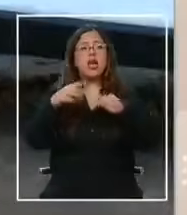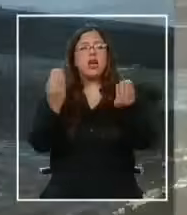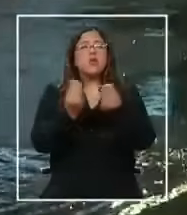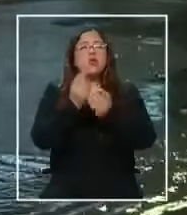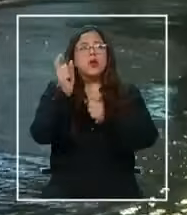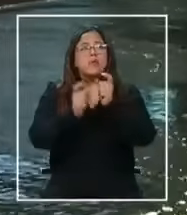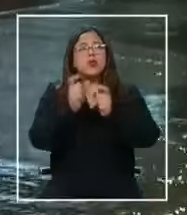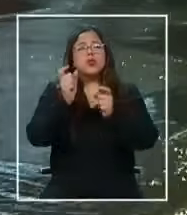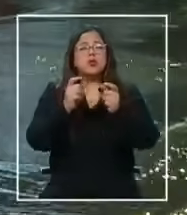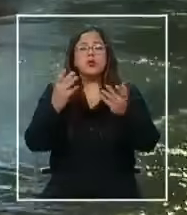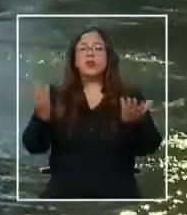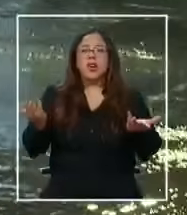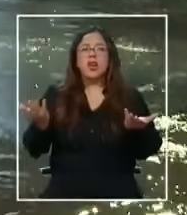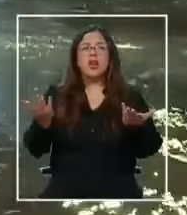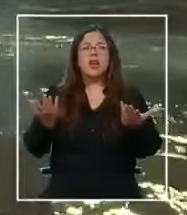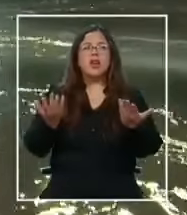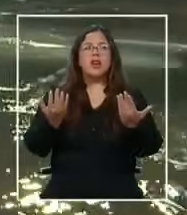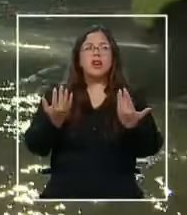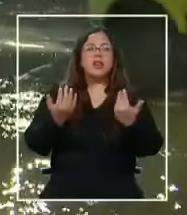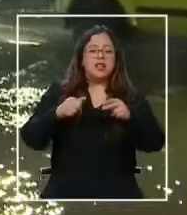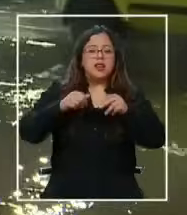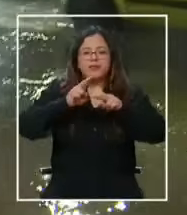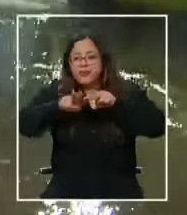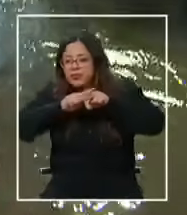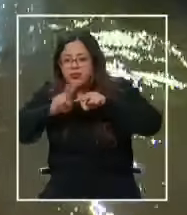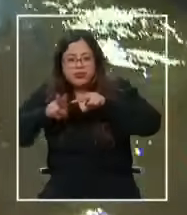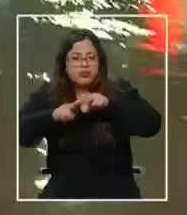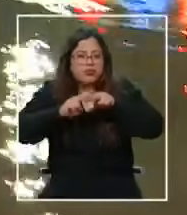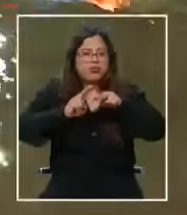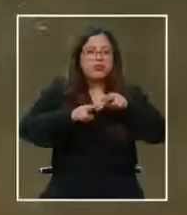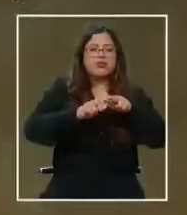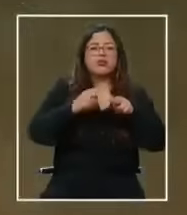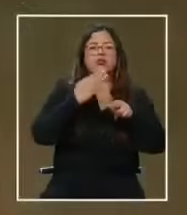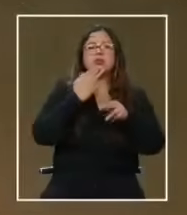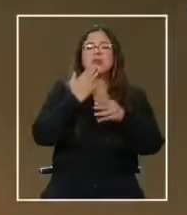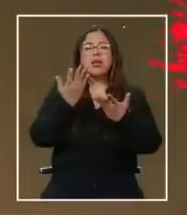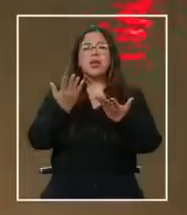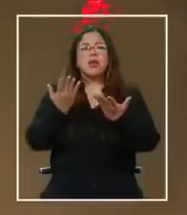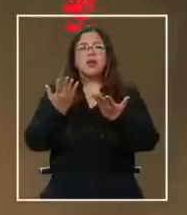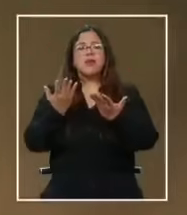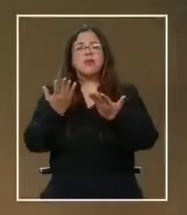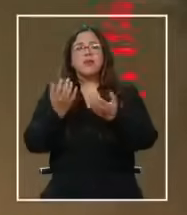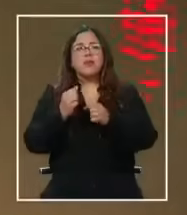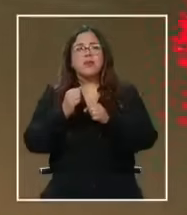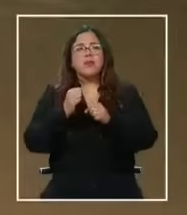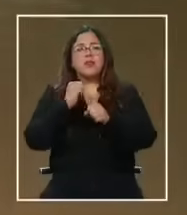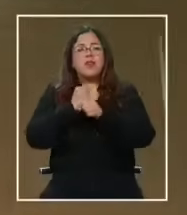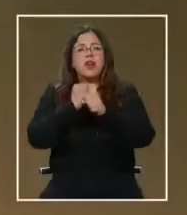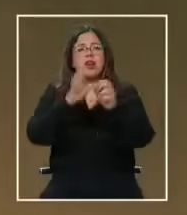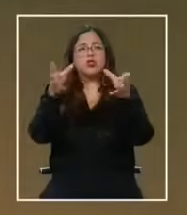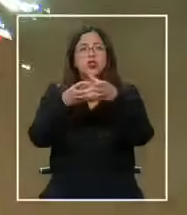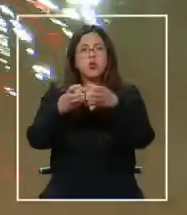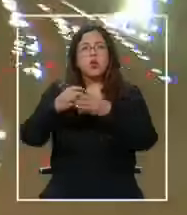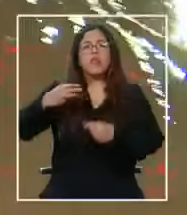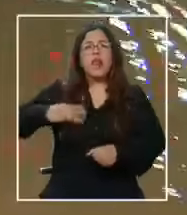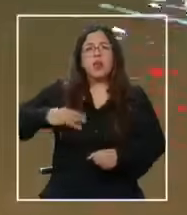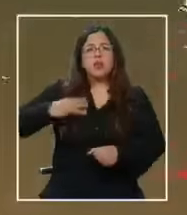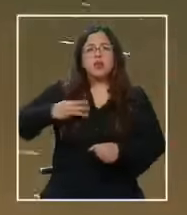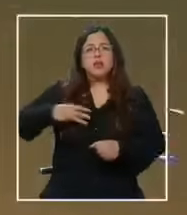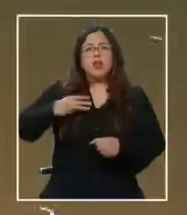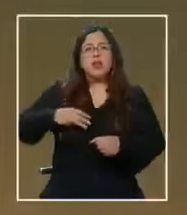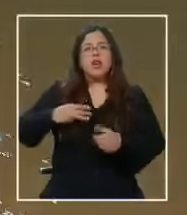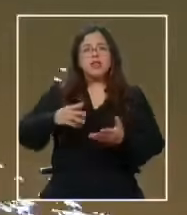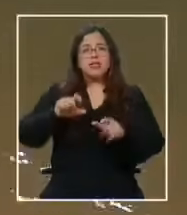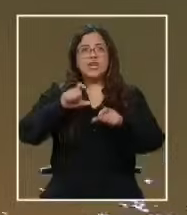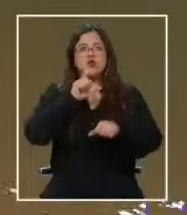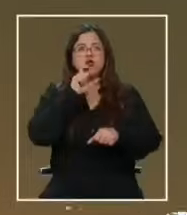personas lucharon para que el agua no entrara a sus viviendas y también hubo trabajo de eh de grupos de la municipalidad